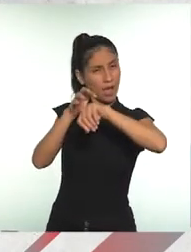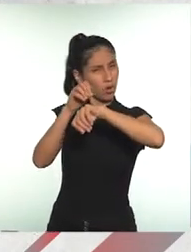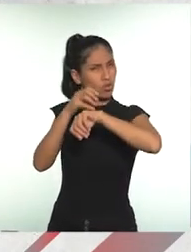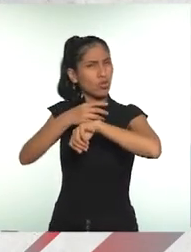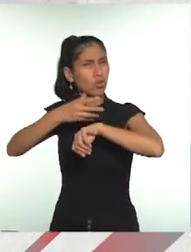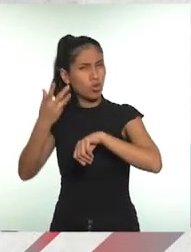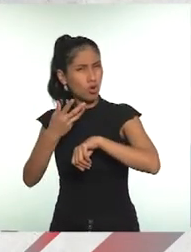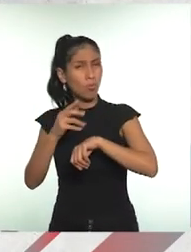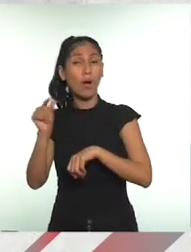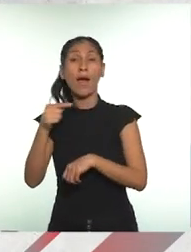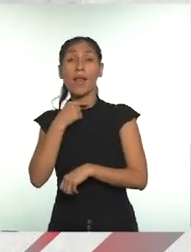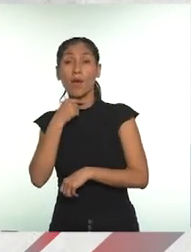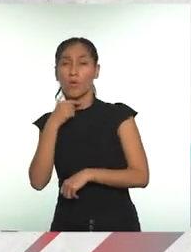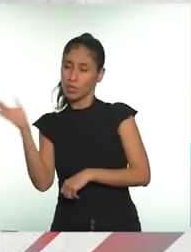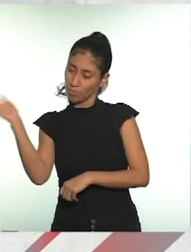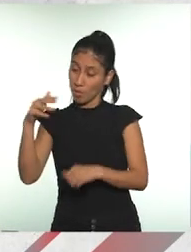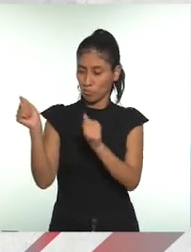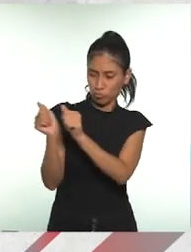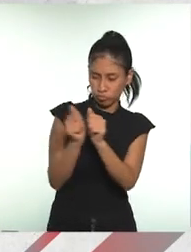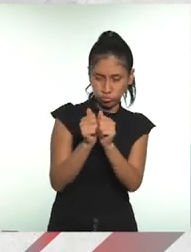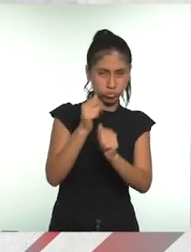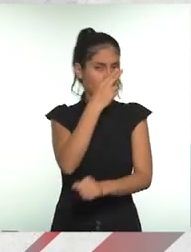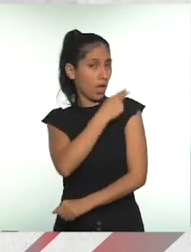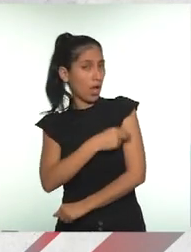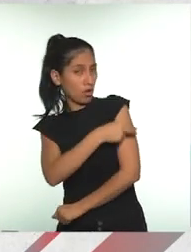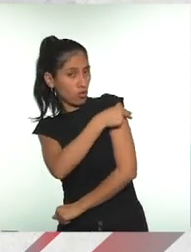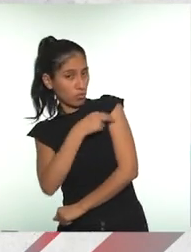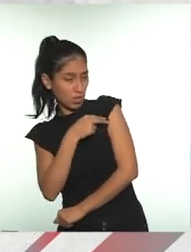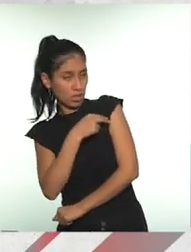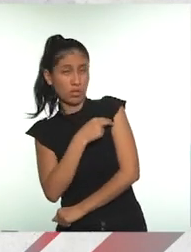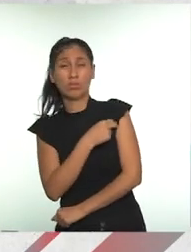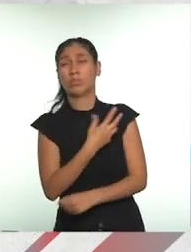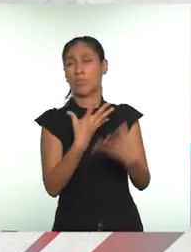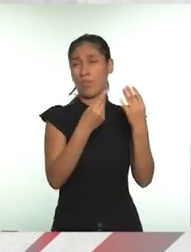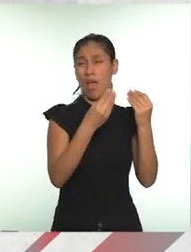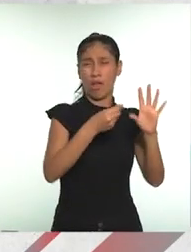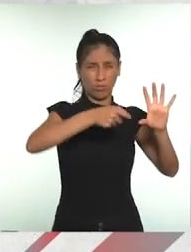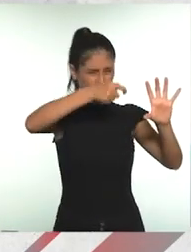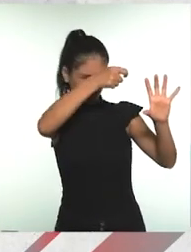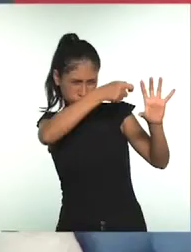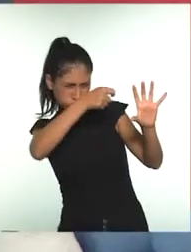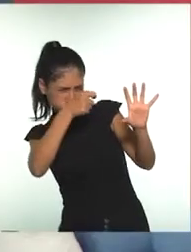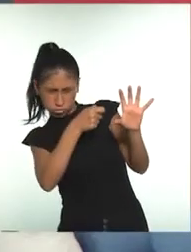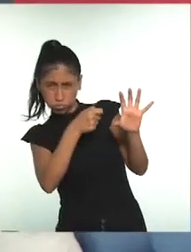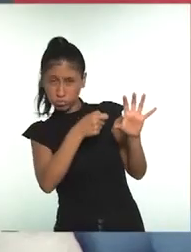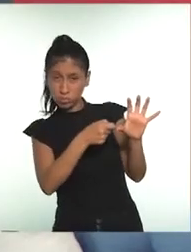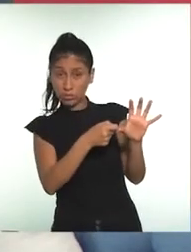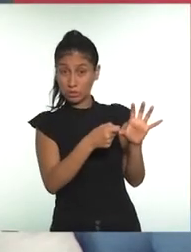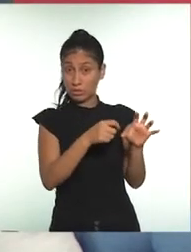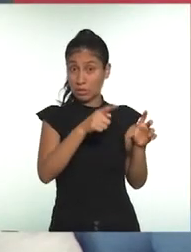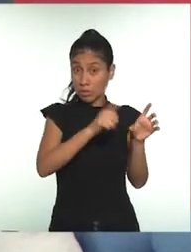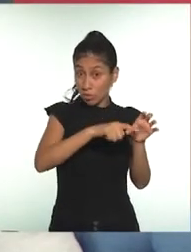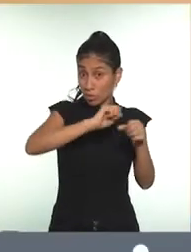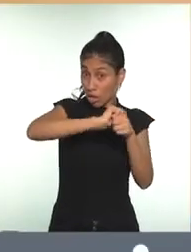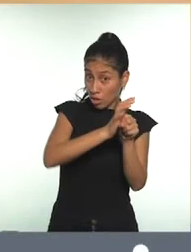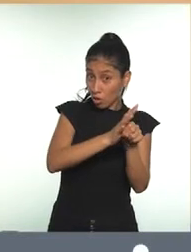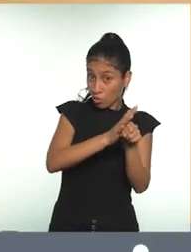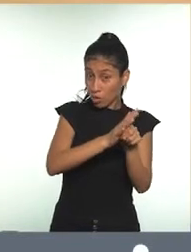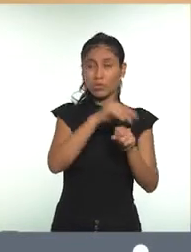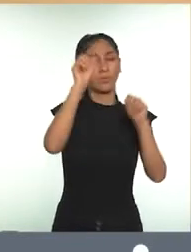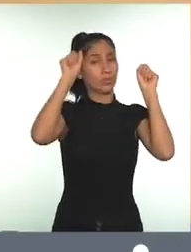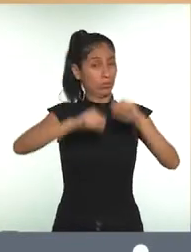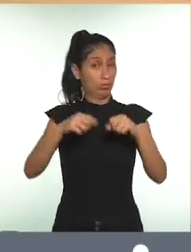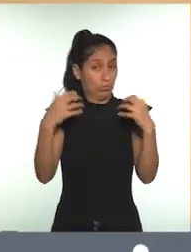nos sugirió que la lleven al hospital. Tuvieron que hacerle varias pruebas. ¿Incluyendo la de COVID?